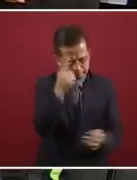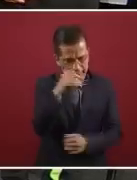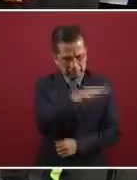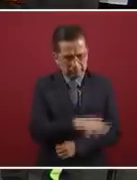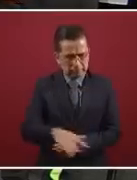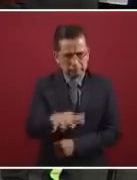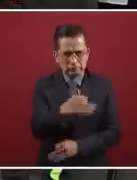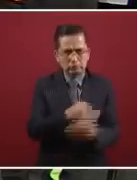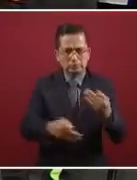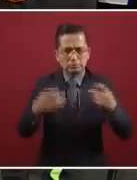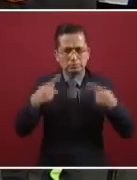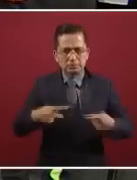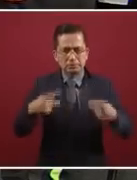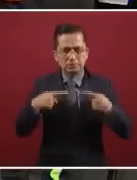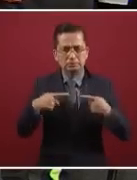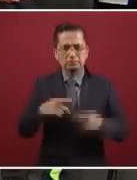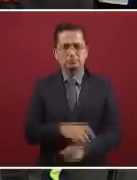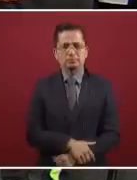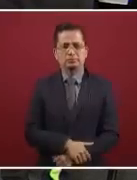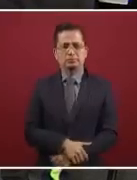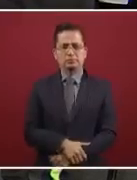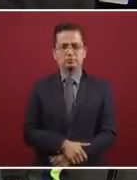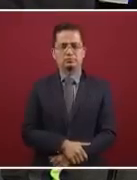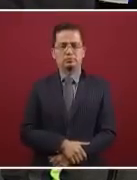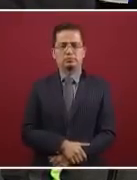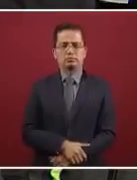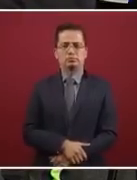Manuel López Obrador.